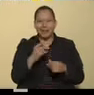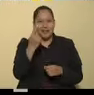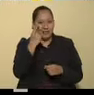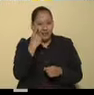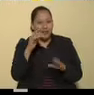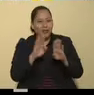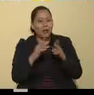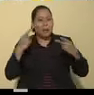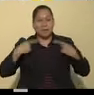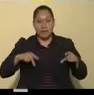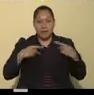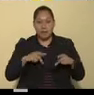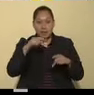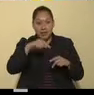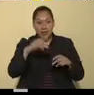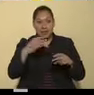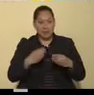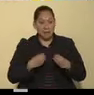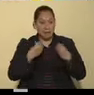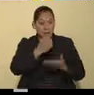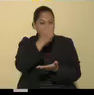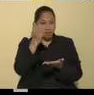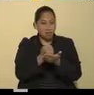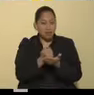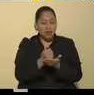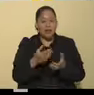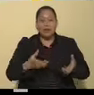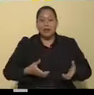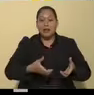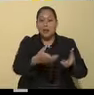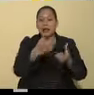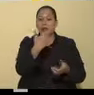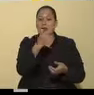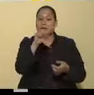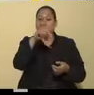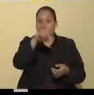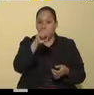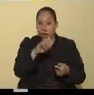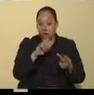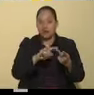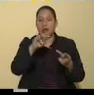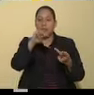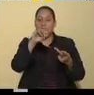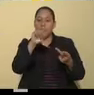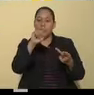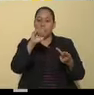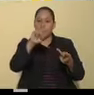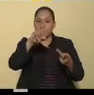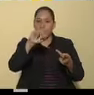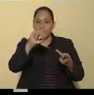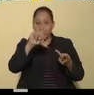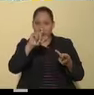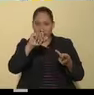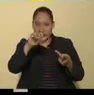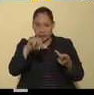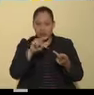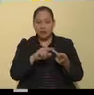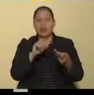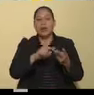fijado, habitantes de esta Ciudad de México, que calles como Gante, Motolinía, Héroes